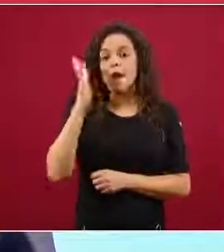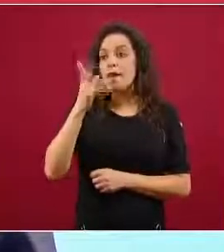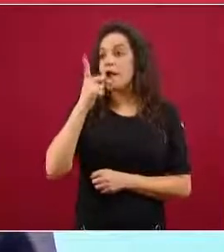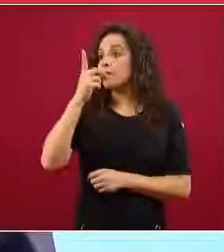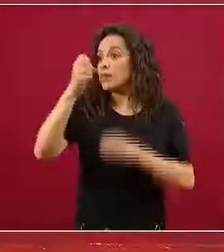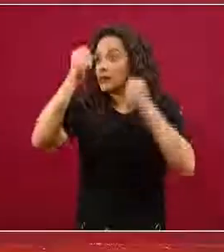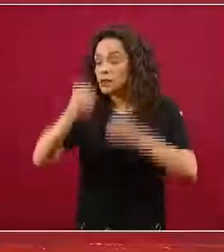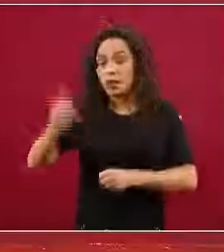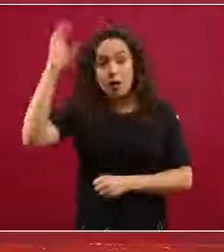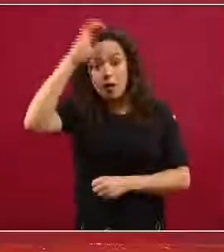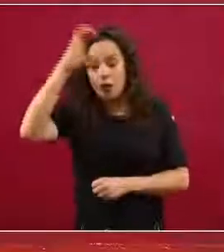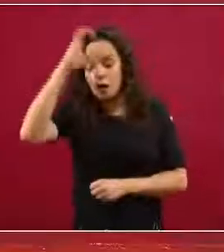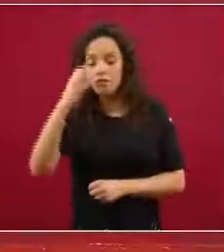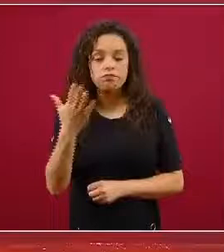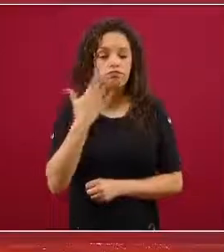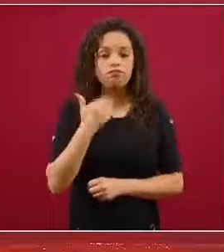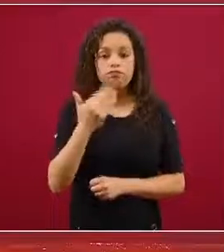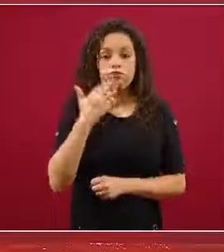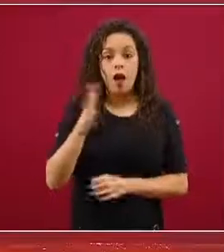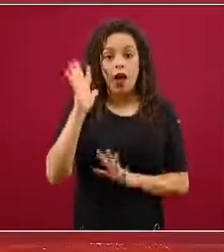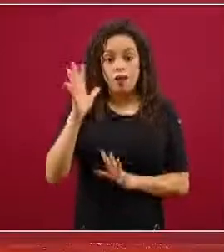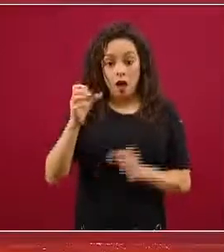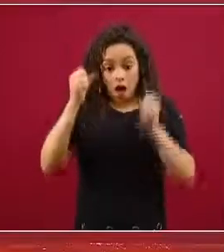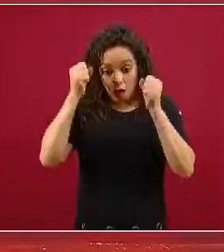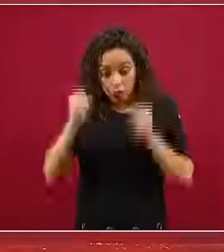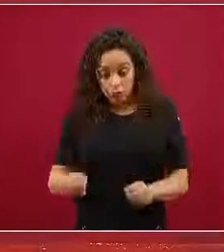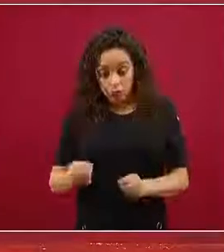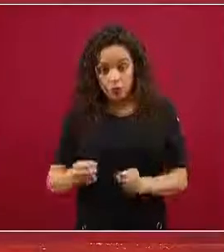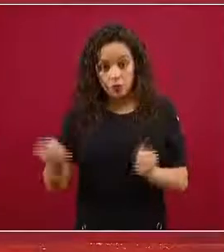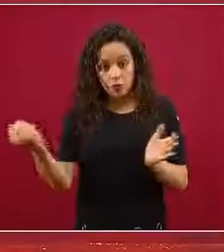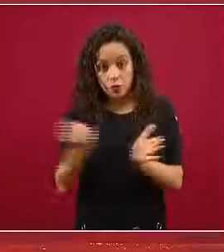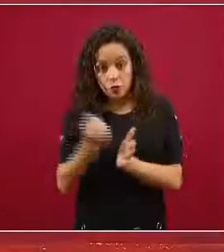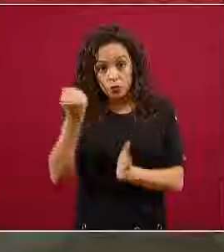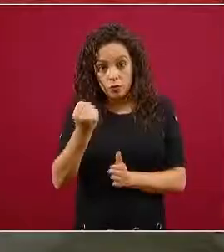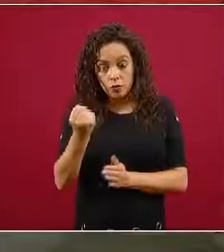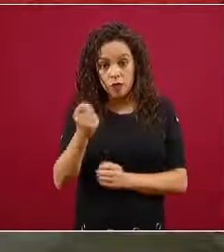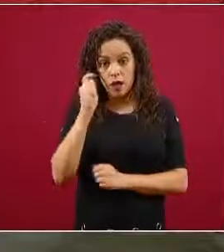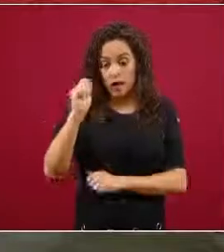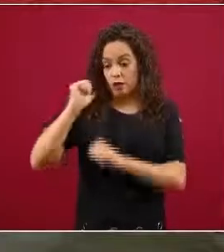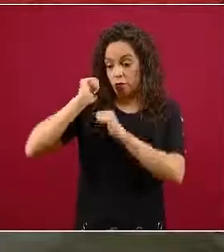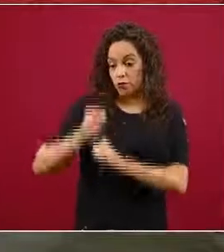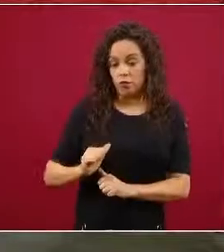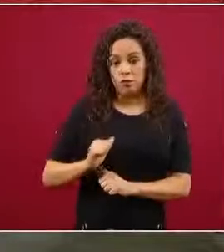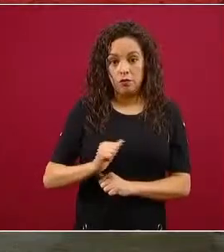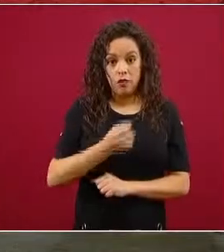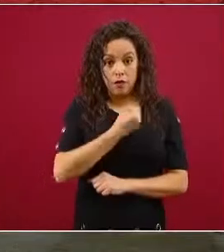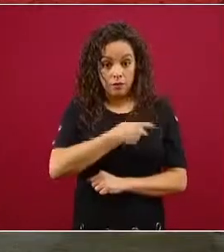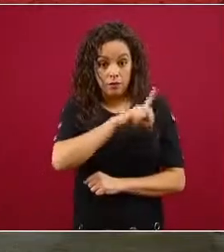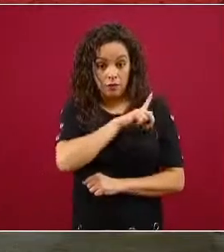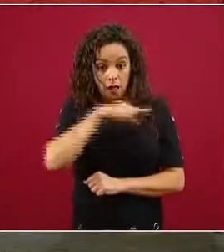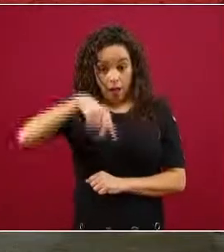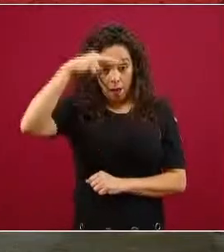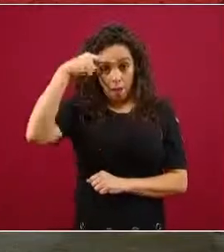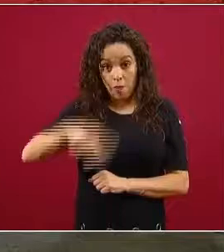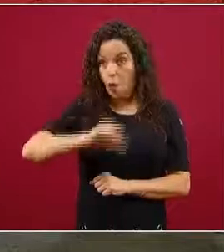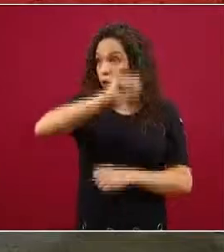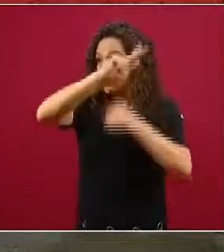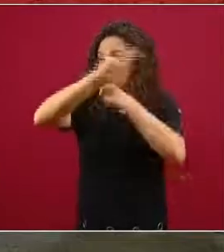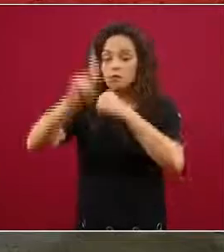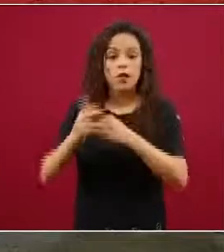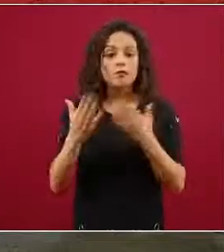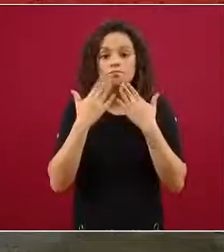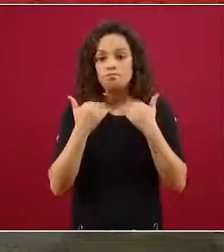producto autorizado por las autoridades sanitarias ni de México ni de ningún otro país. Recientemente también se difundieron videos de que en algunos